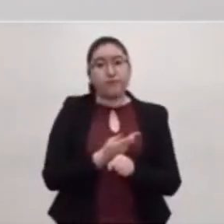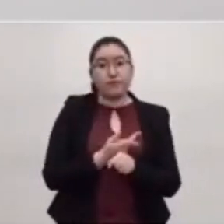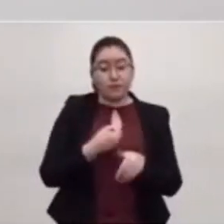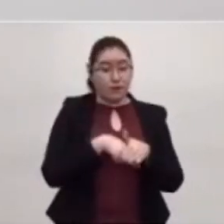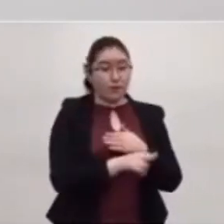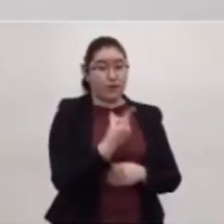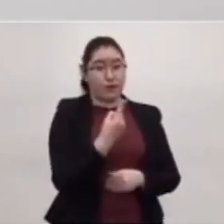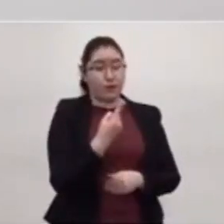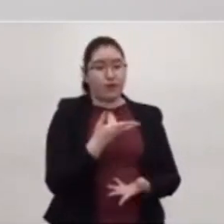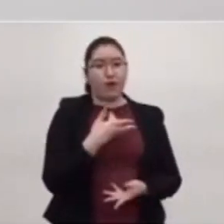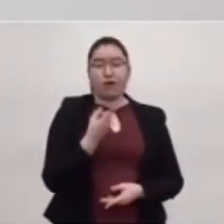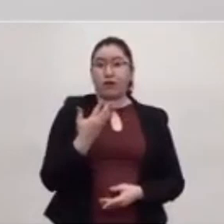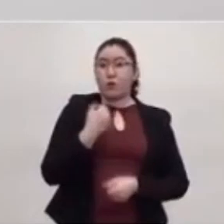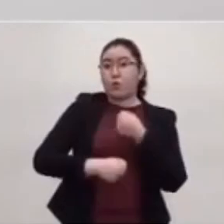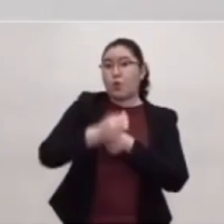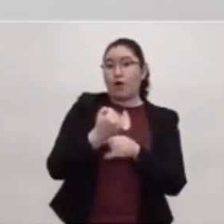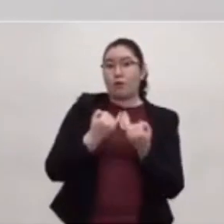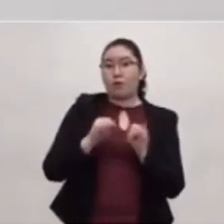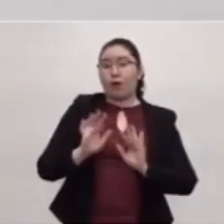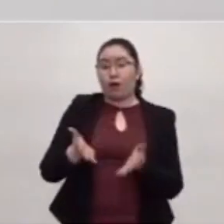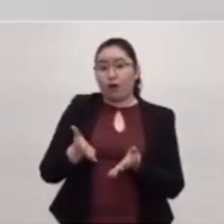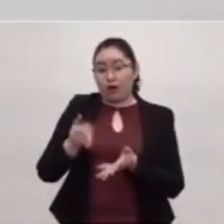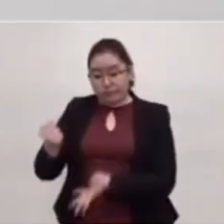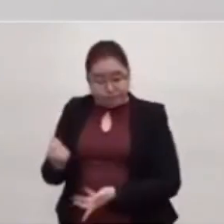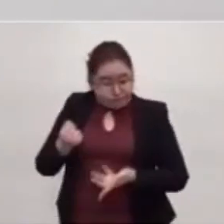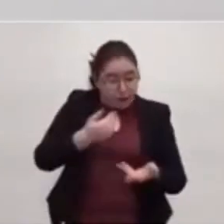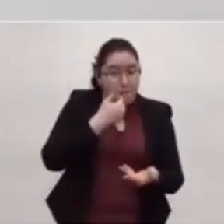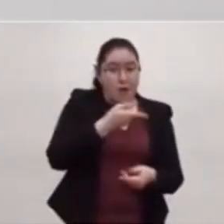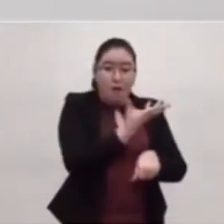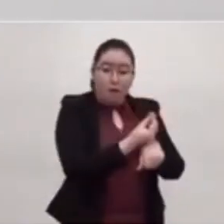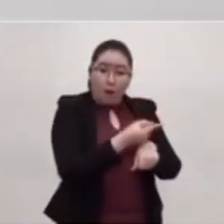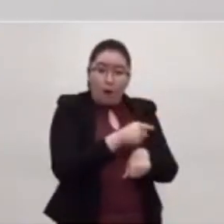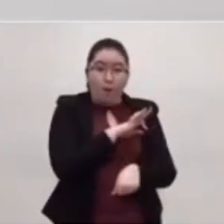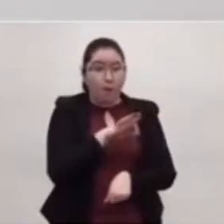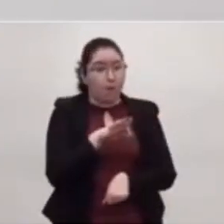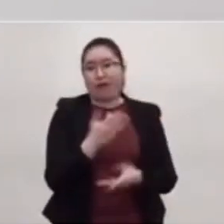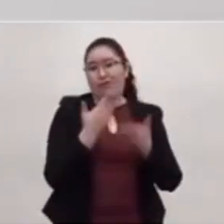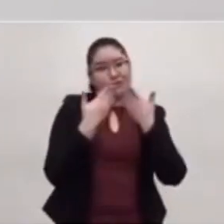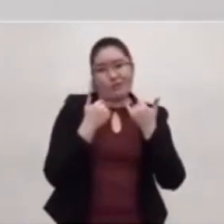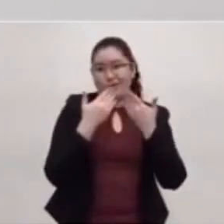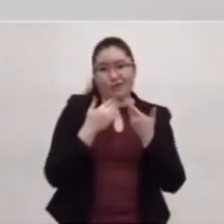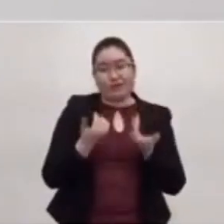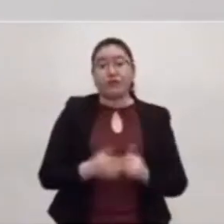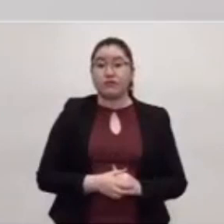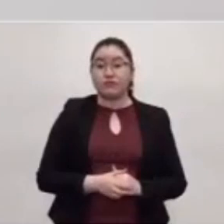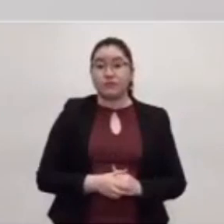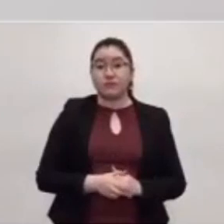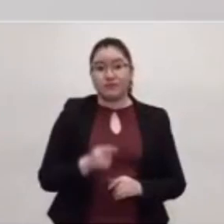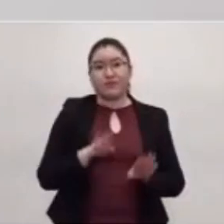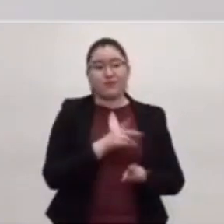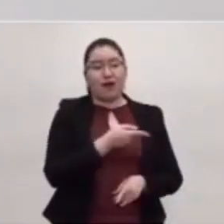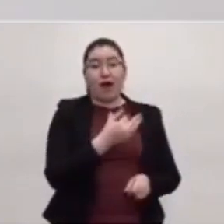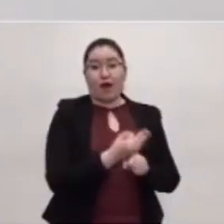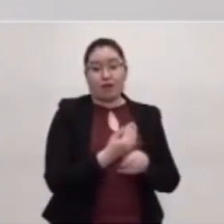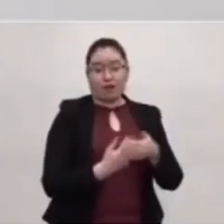la línea 1 pues tiene ya más de 50 años que fue inaugurada y que no había habido una inversión suficiente para poder pues renovar todas sus instalaciones y ponerla para que pueda